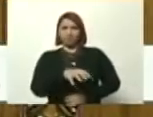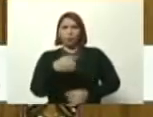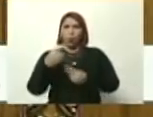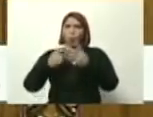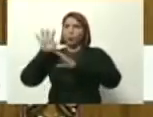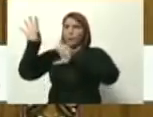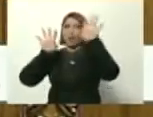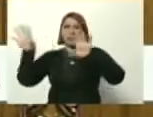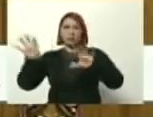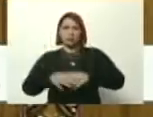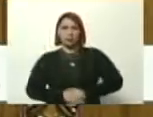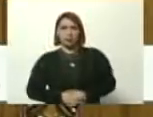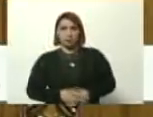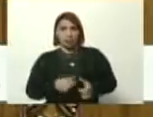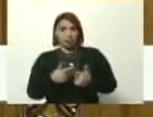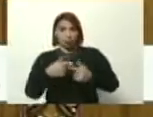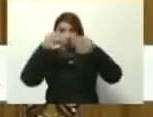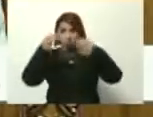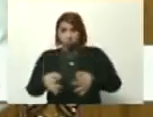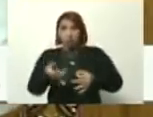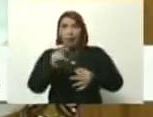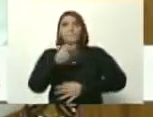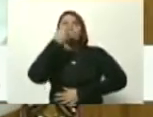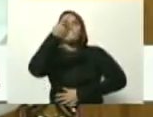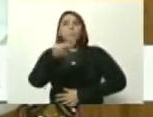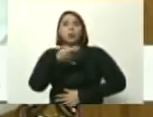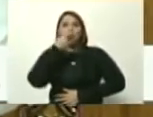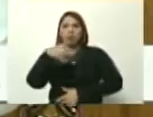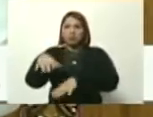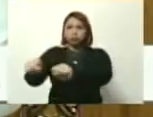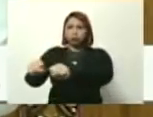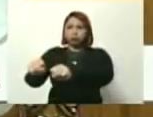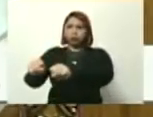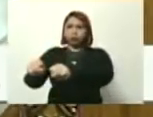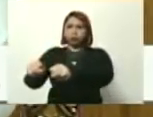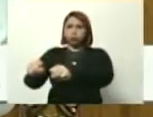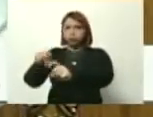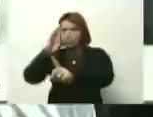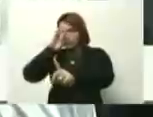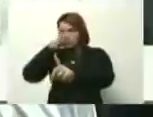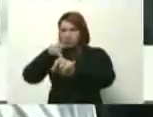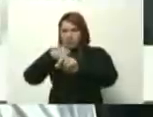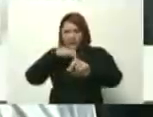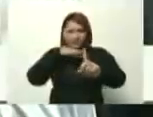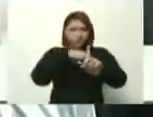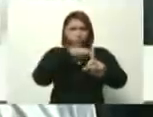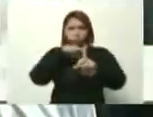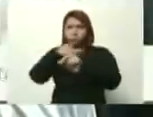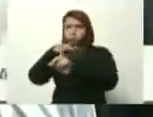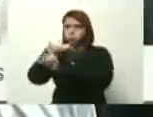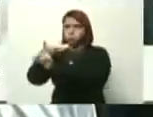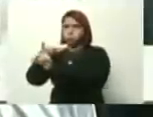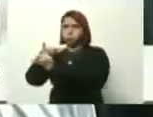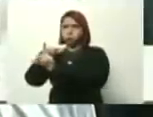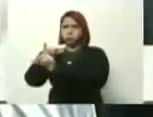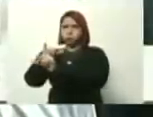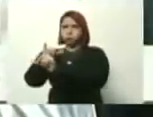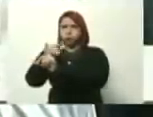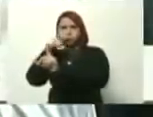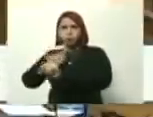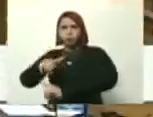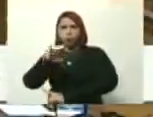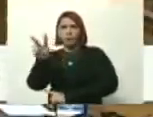internacional. Ha sido realmente una política imperial dirigida a atacar directamente al